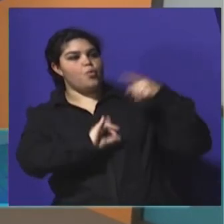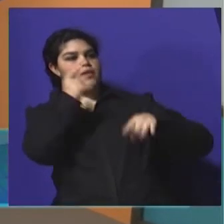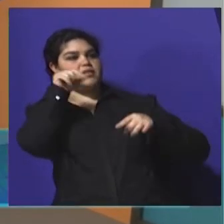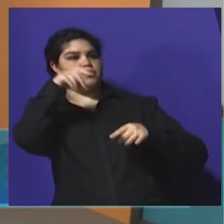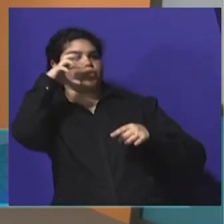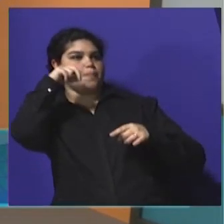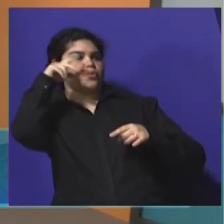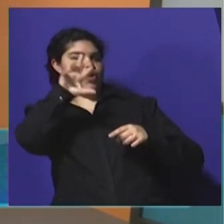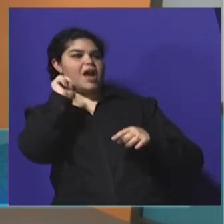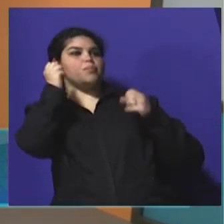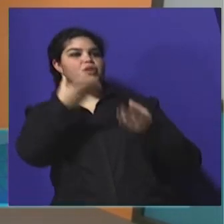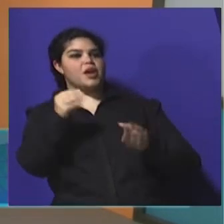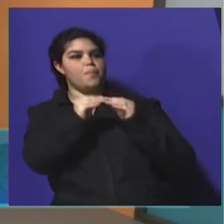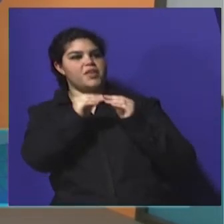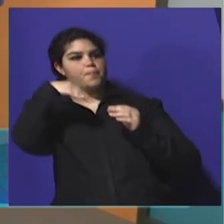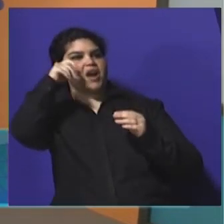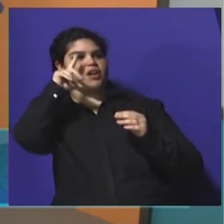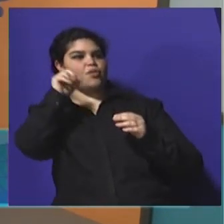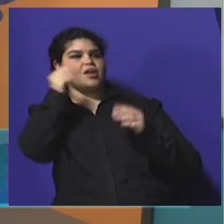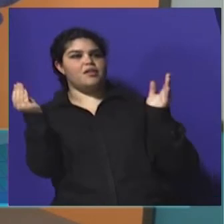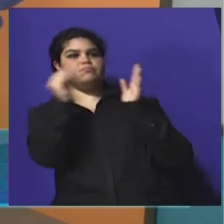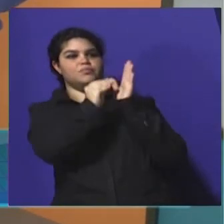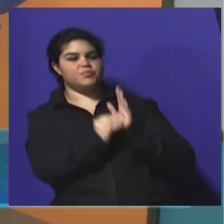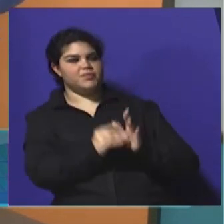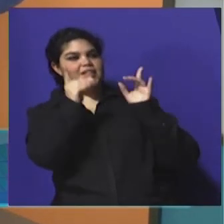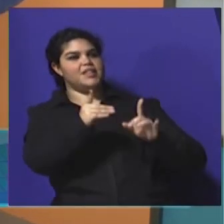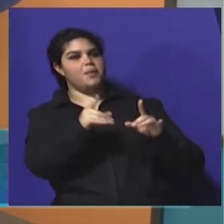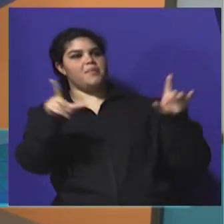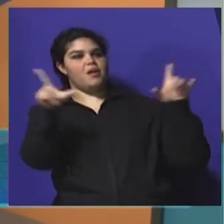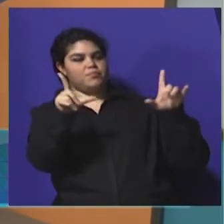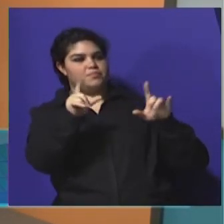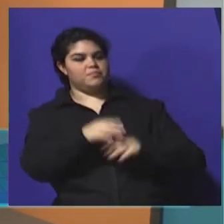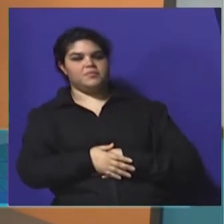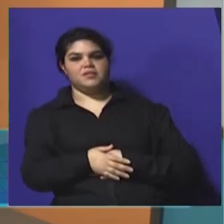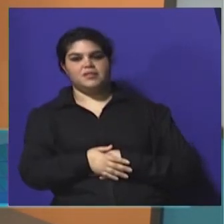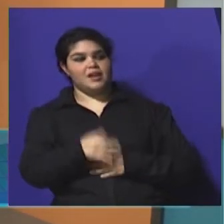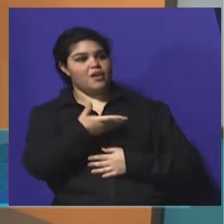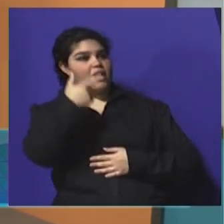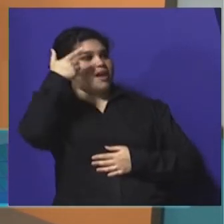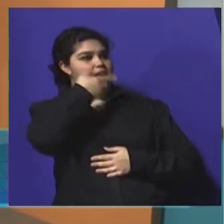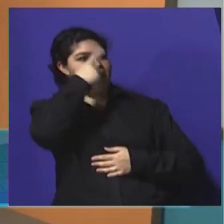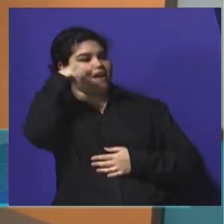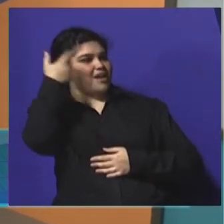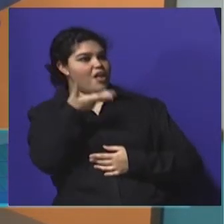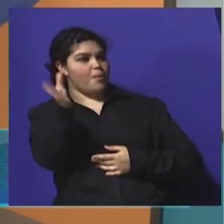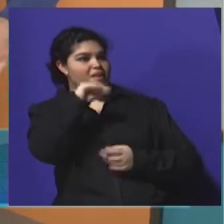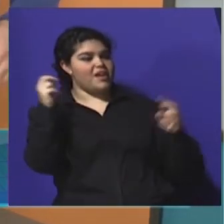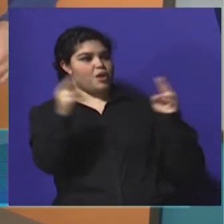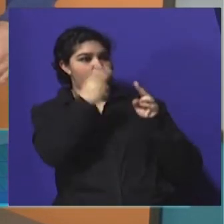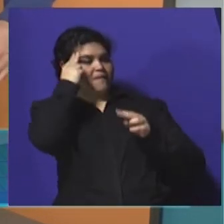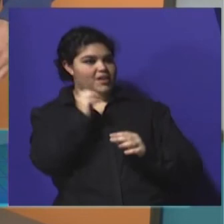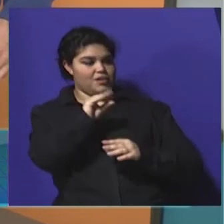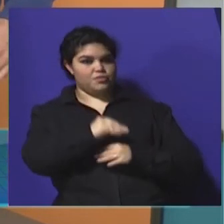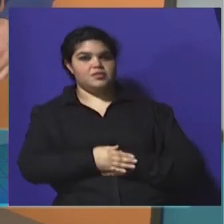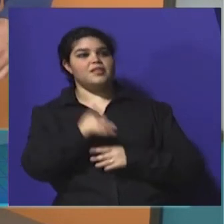puntuar porque mark overton a ti lo sube inmediatamente a nuestras redes sociales y también al portal gerardo no será hasta mañana veintiuna fiestas quédense en la